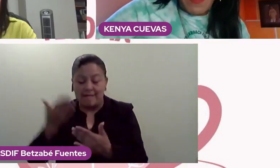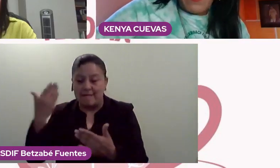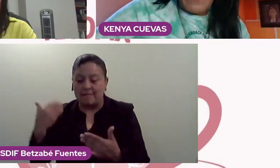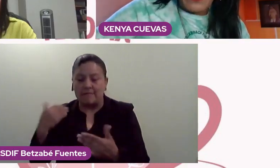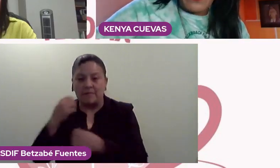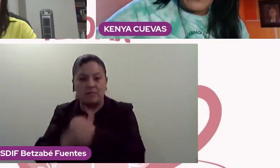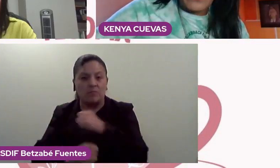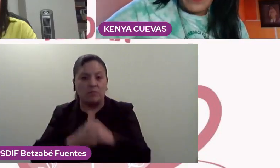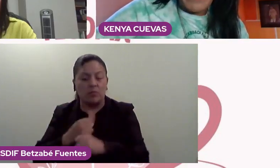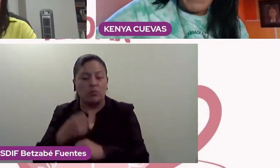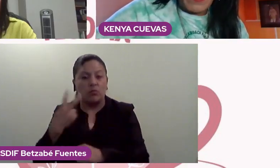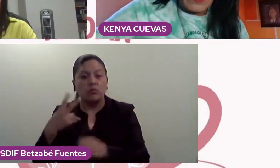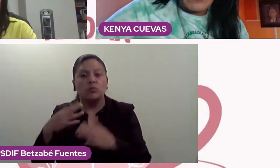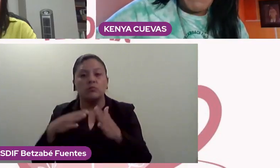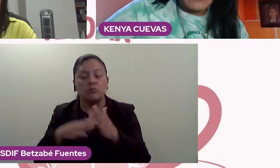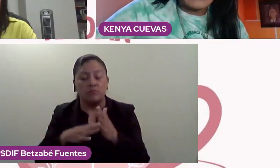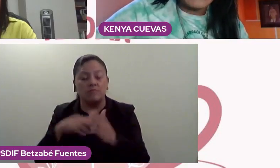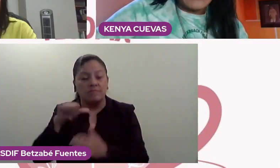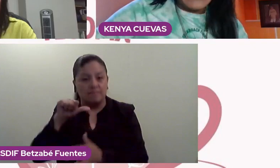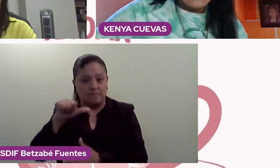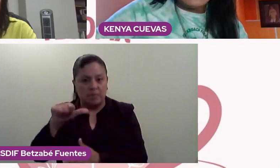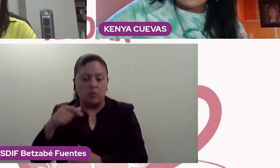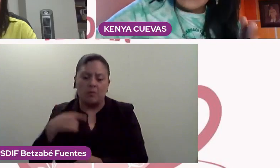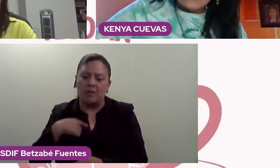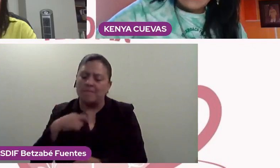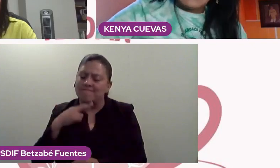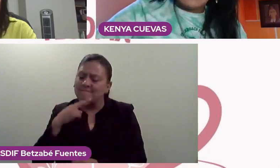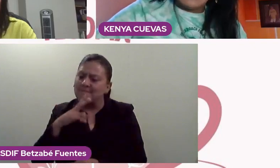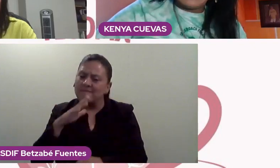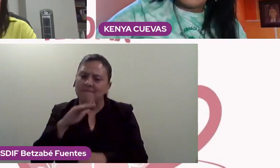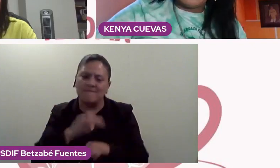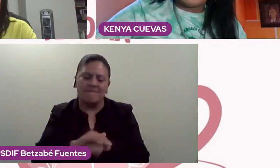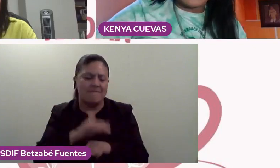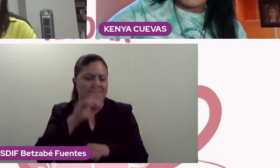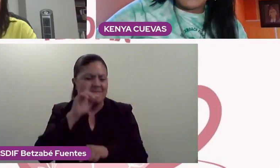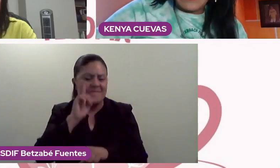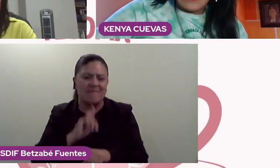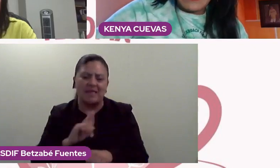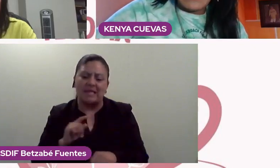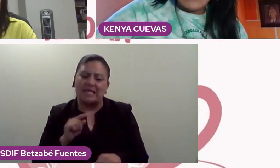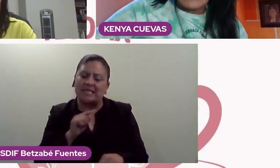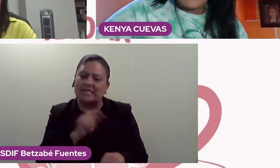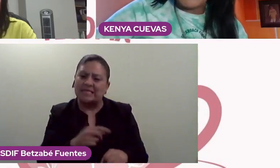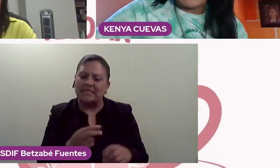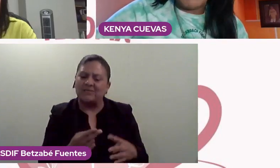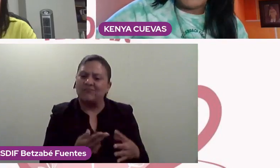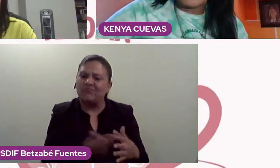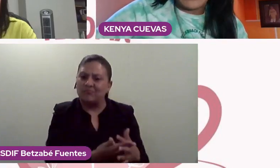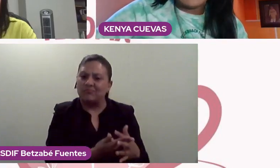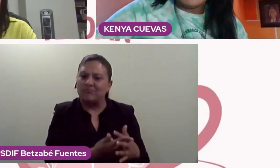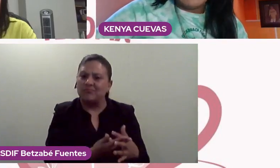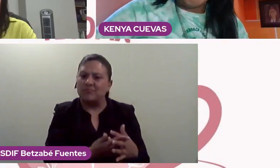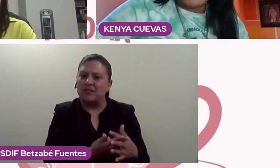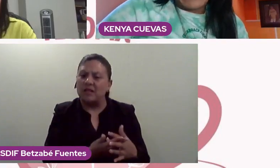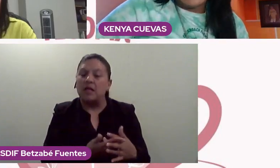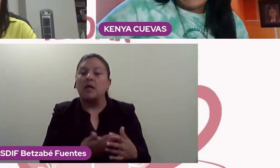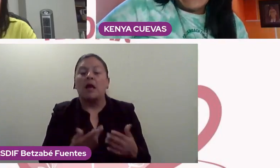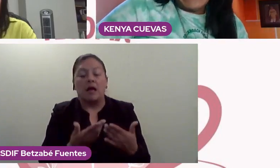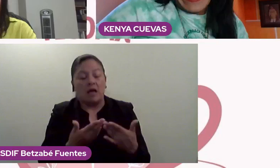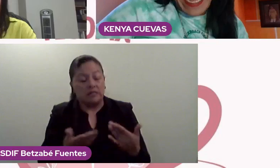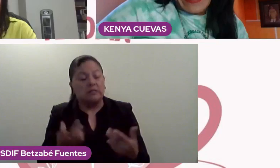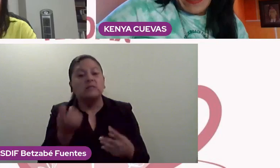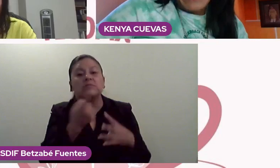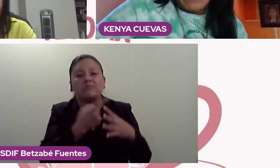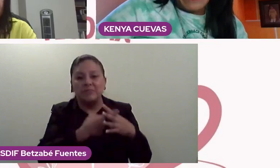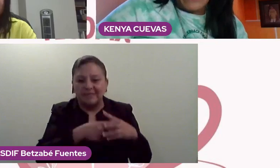asesinato de Paola Buenrostro, una de mis mejores amigas, y que este asesinato, a través de este asesinato empezamos pues a gritar